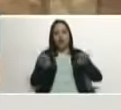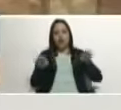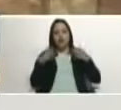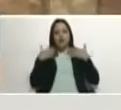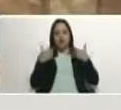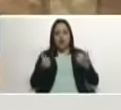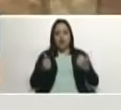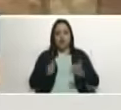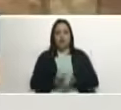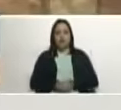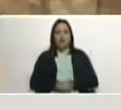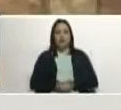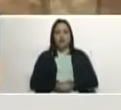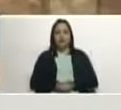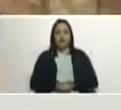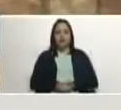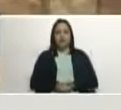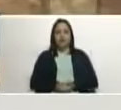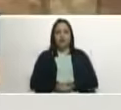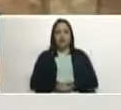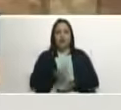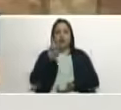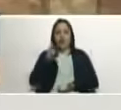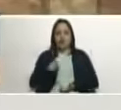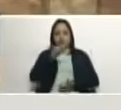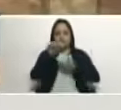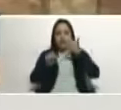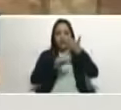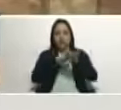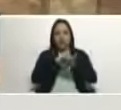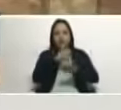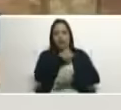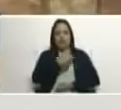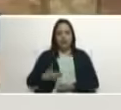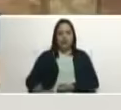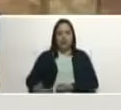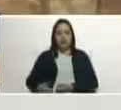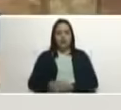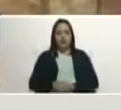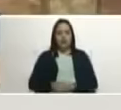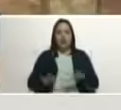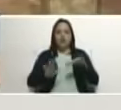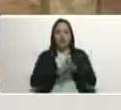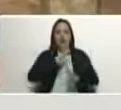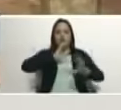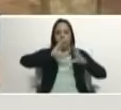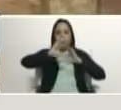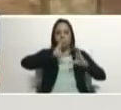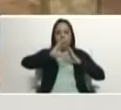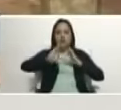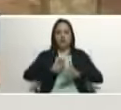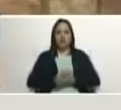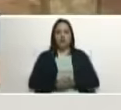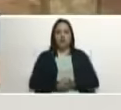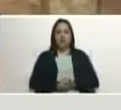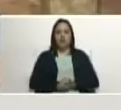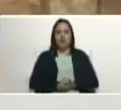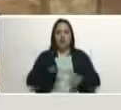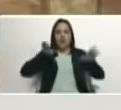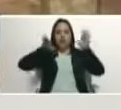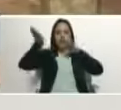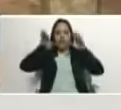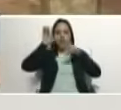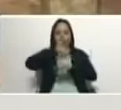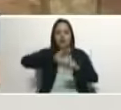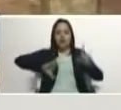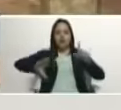Salud, y el vicepresidente para todo el área de comunicación, turismo y